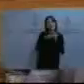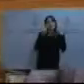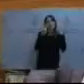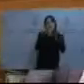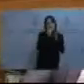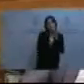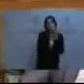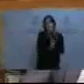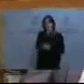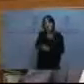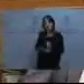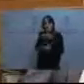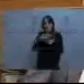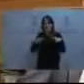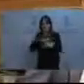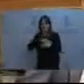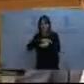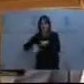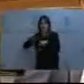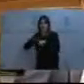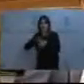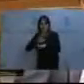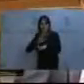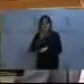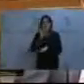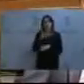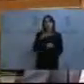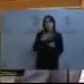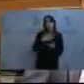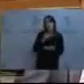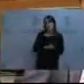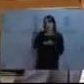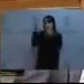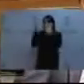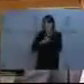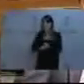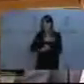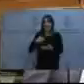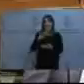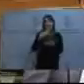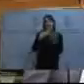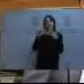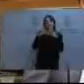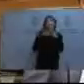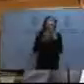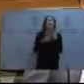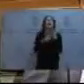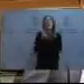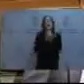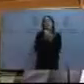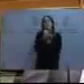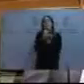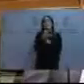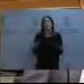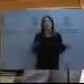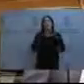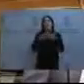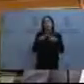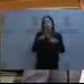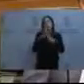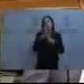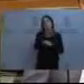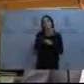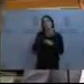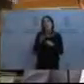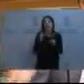aquella ocasión, quiera hablar de la calidad del empleo, de que en aquellas comunidades donde se está creando empleo y gobierna el Partido Popular, el empleo es de peor